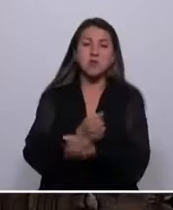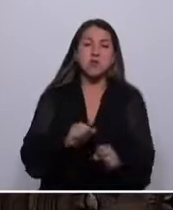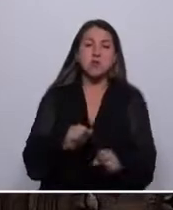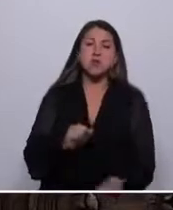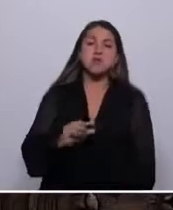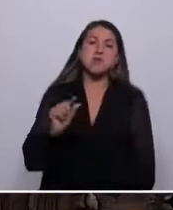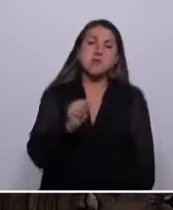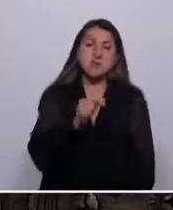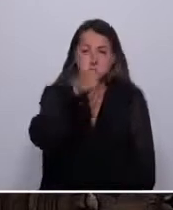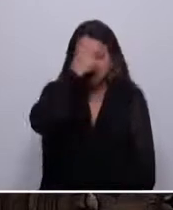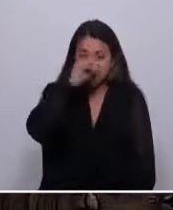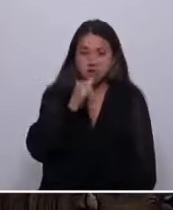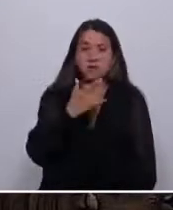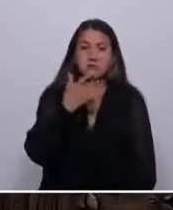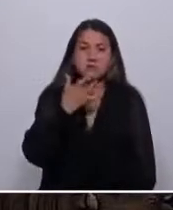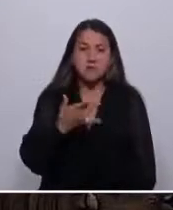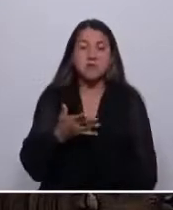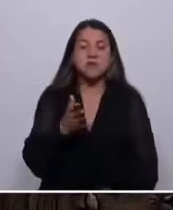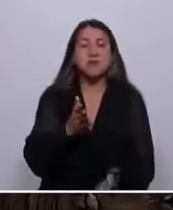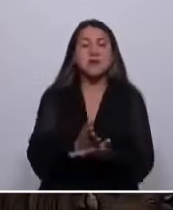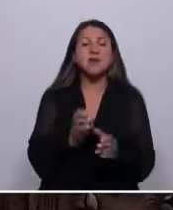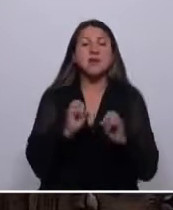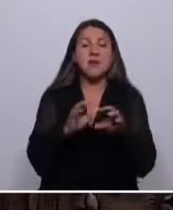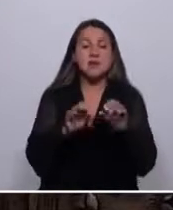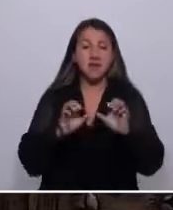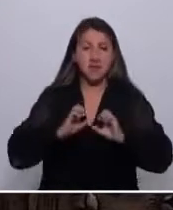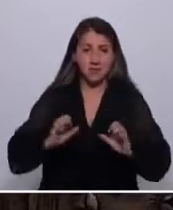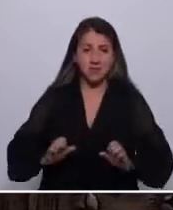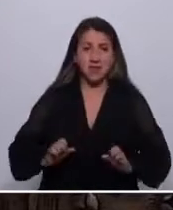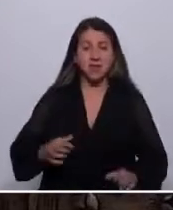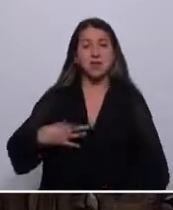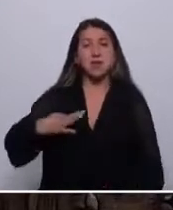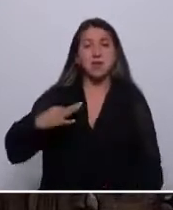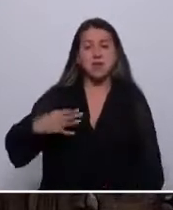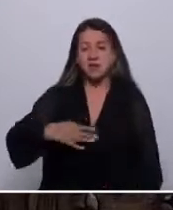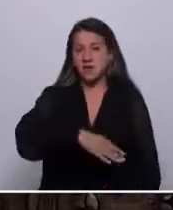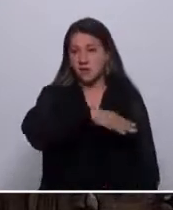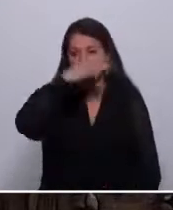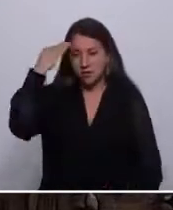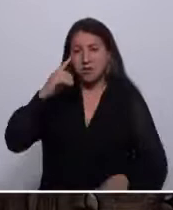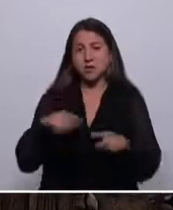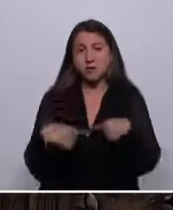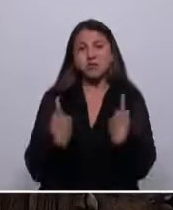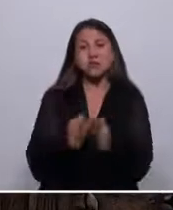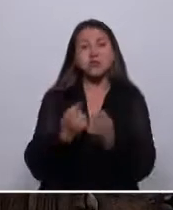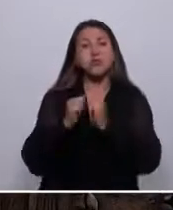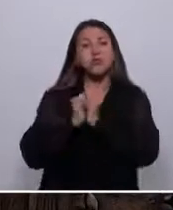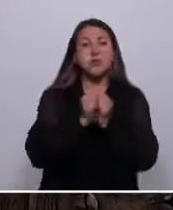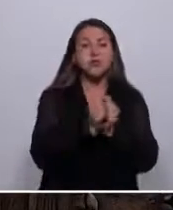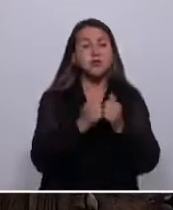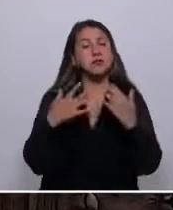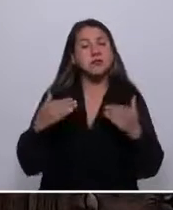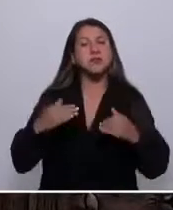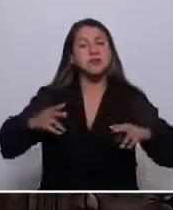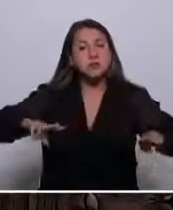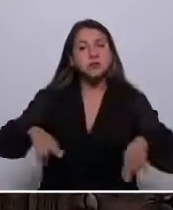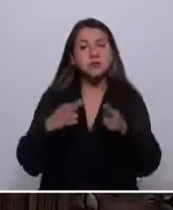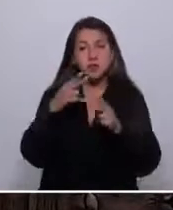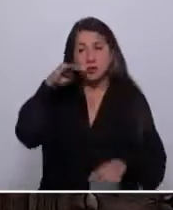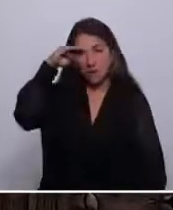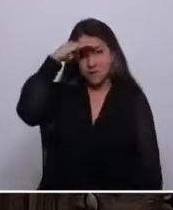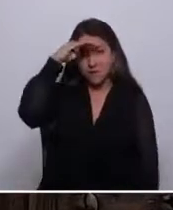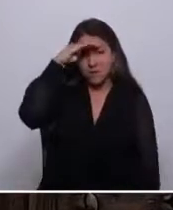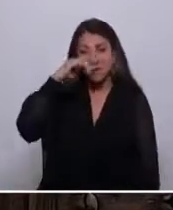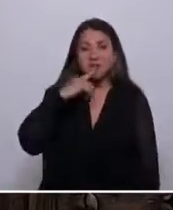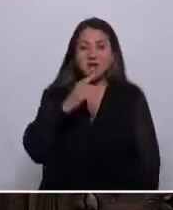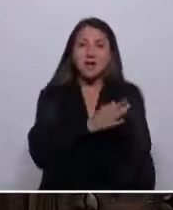como clases de ética. La ciudadanía está cansada de esto y somos nosotros, colegas, los llamados a reconstruir la confianza en